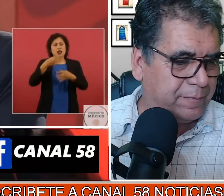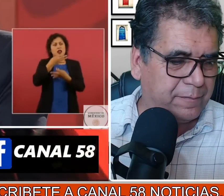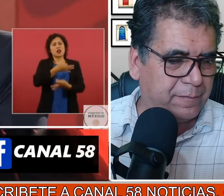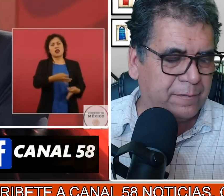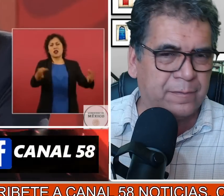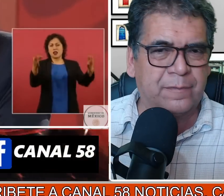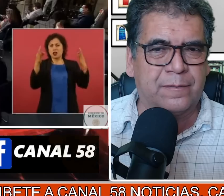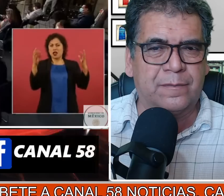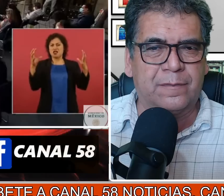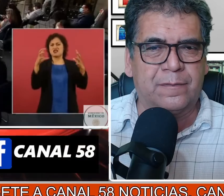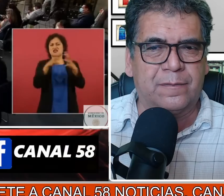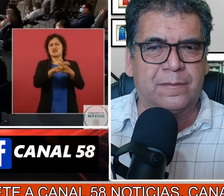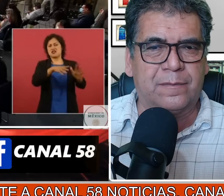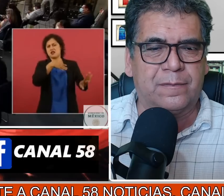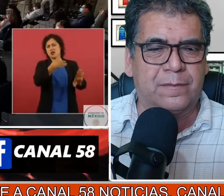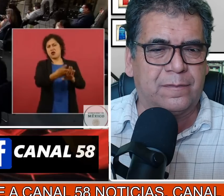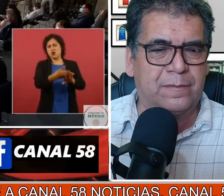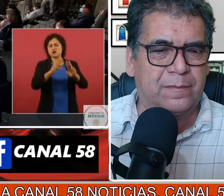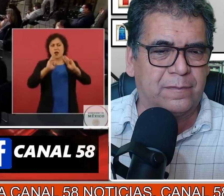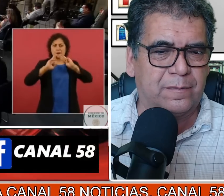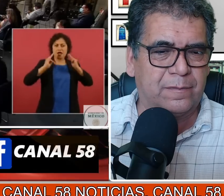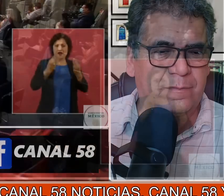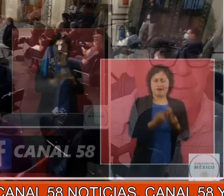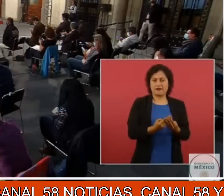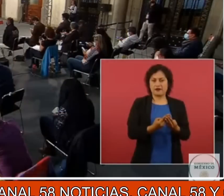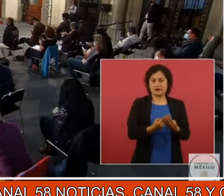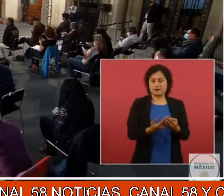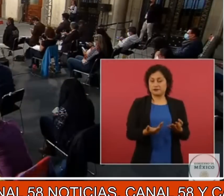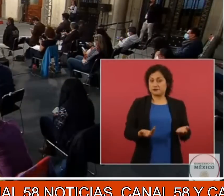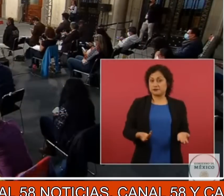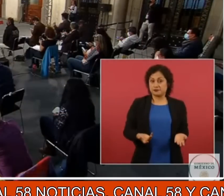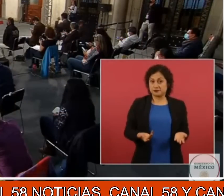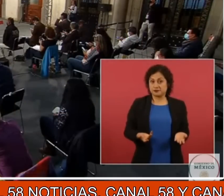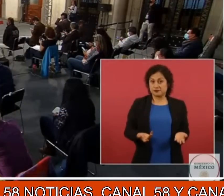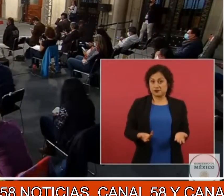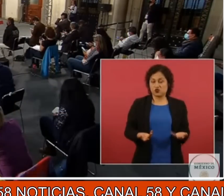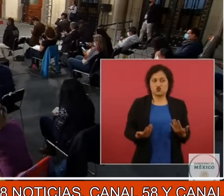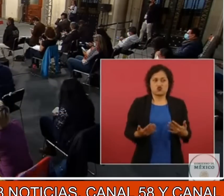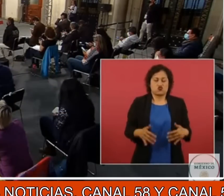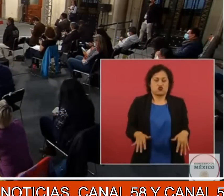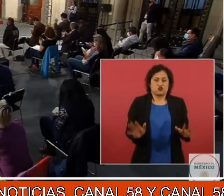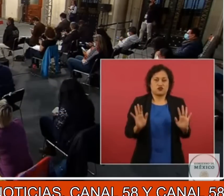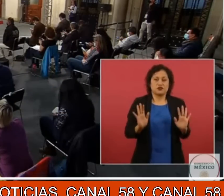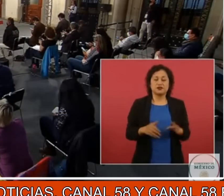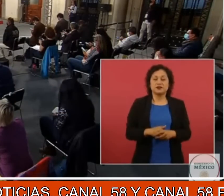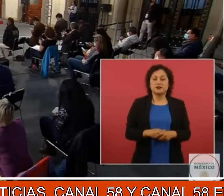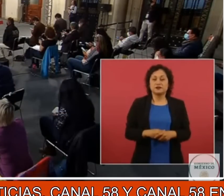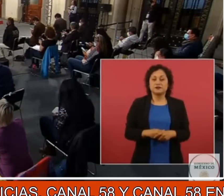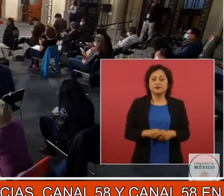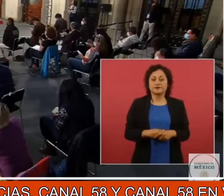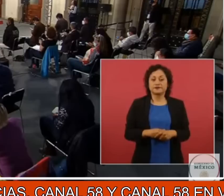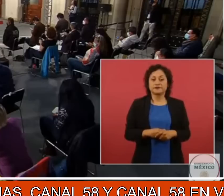a la delincuencia organizada. Bueno, hasta